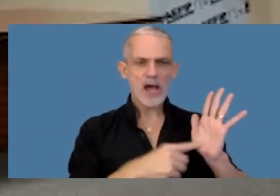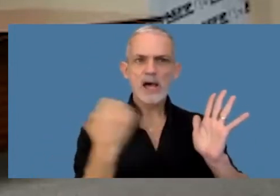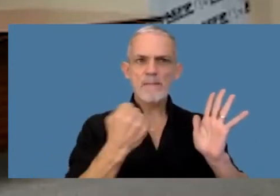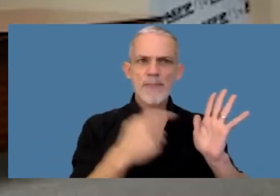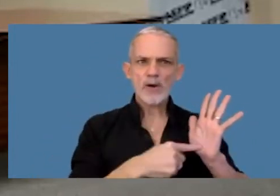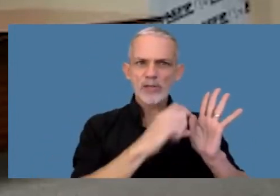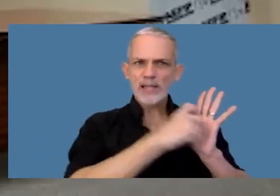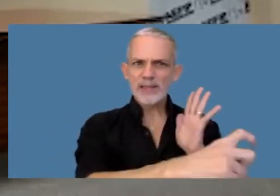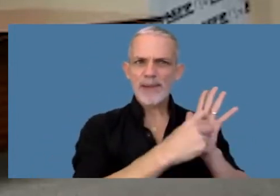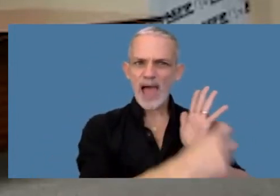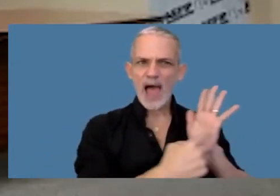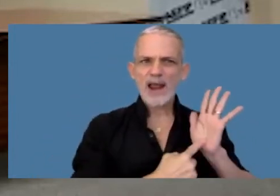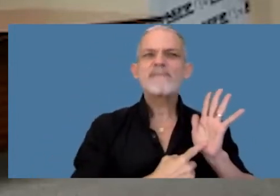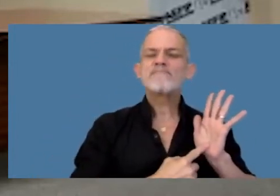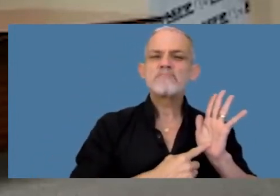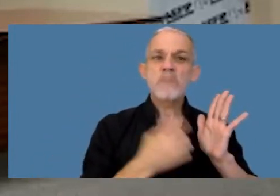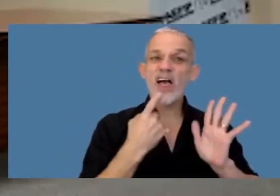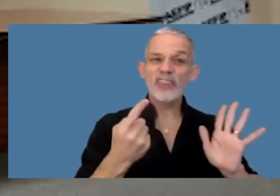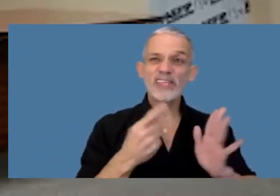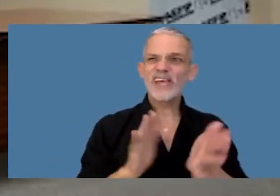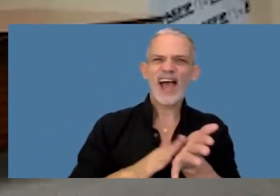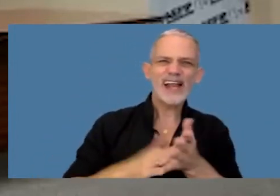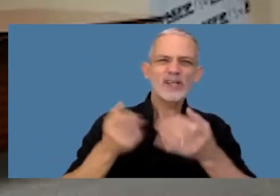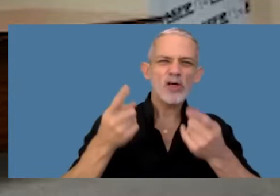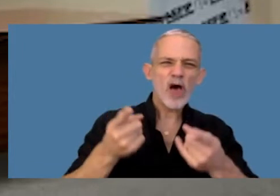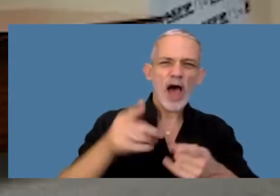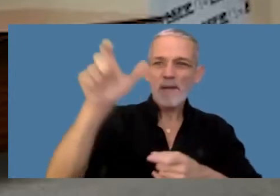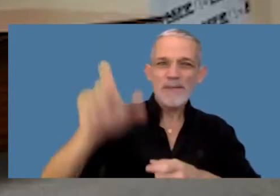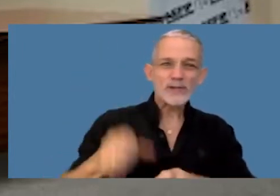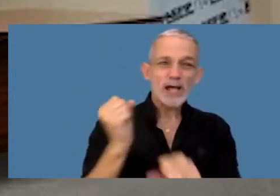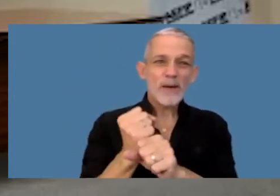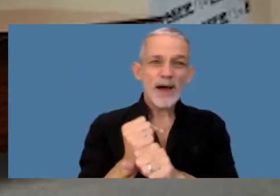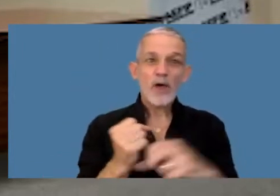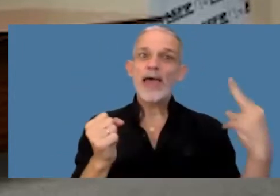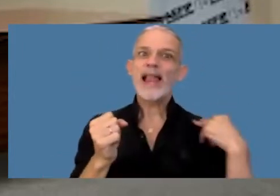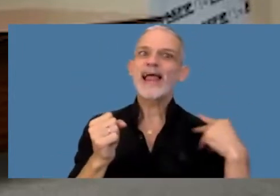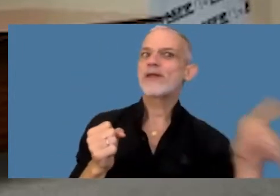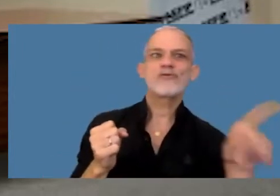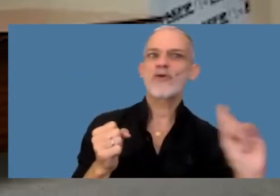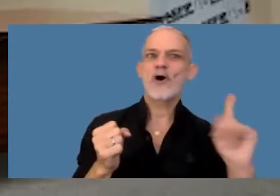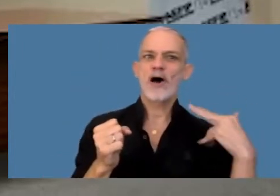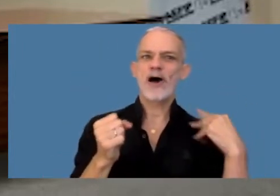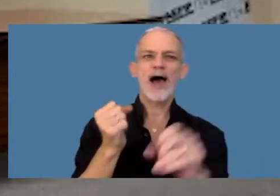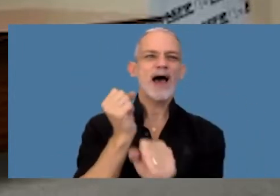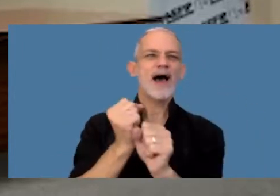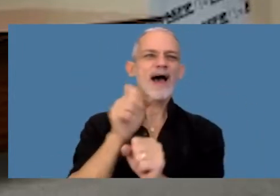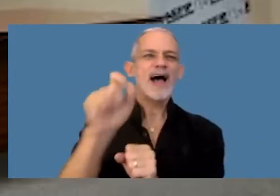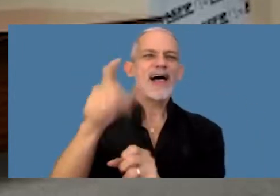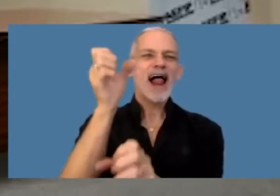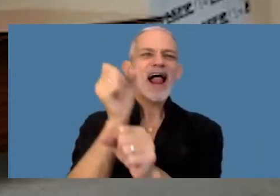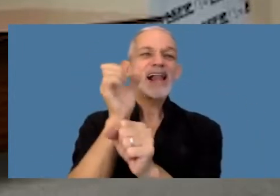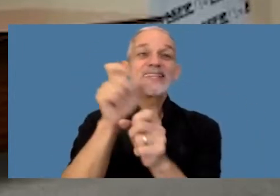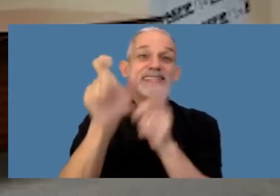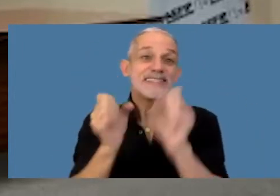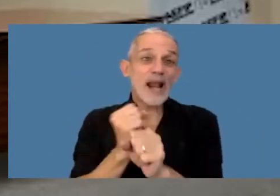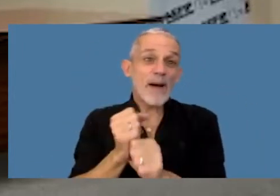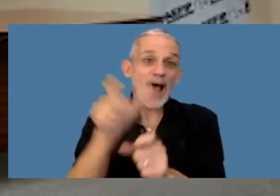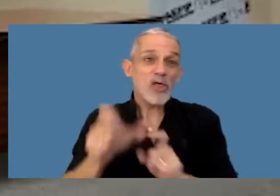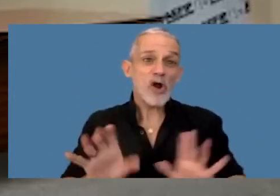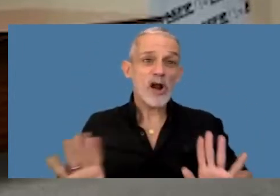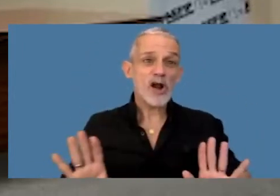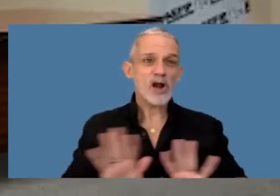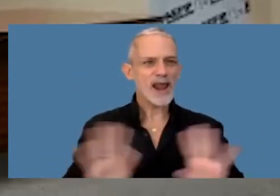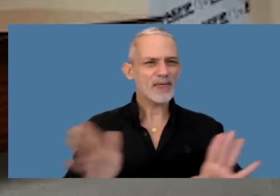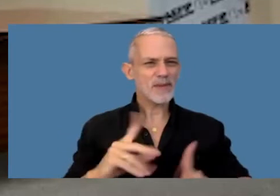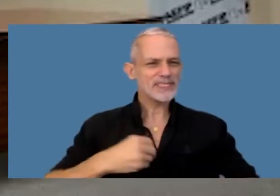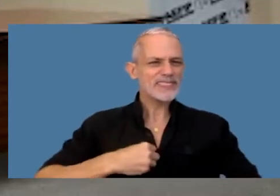qué? Porque no dice garantizándole al trabajador y al empleador, dice garantizándole al trabajador. El